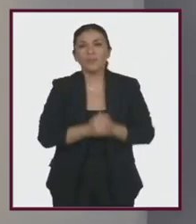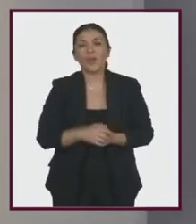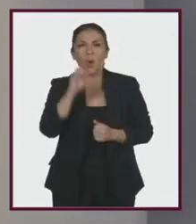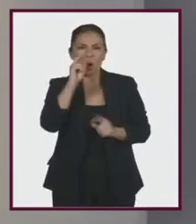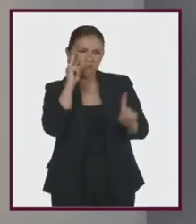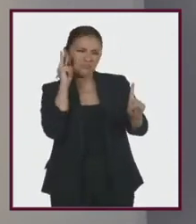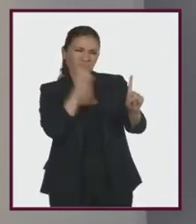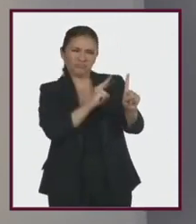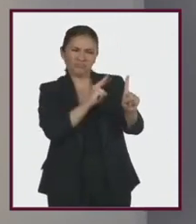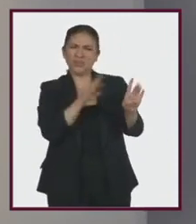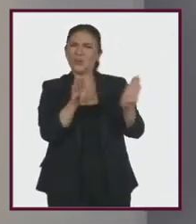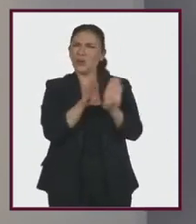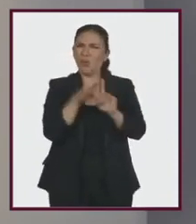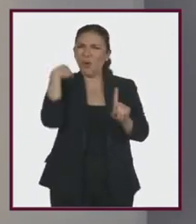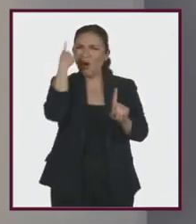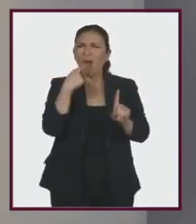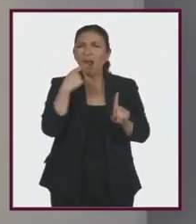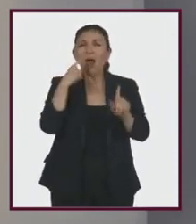más